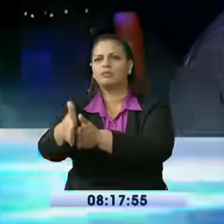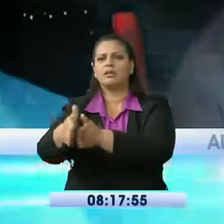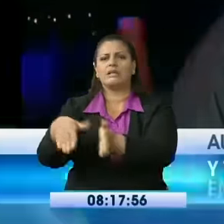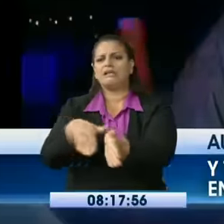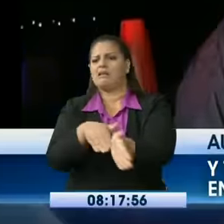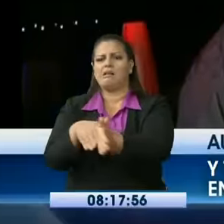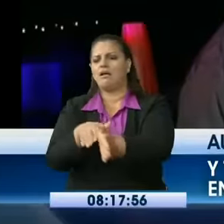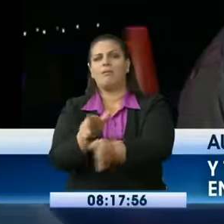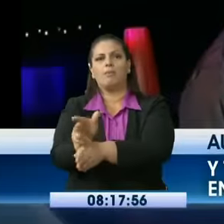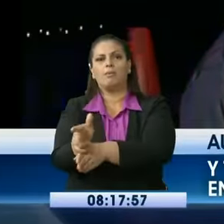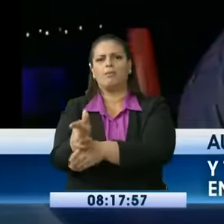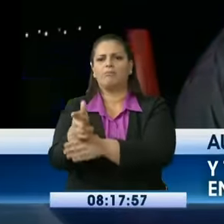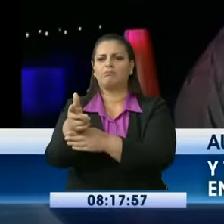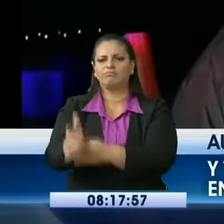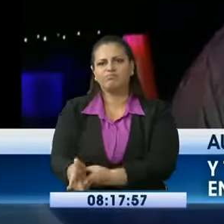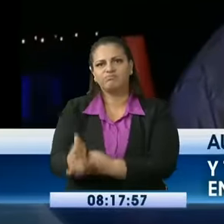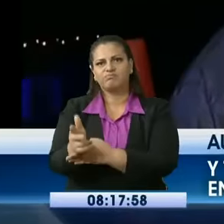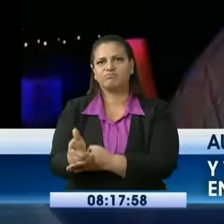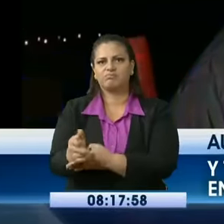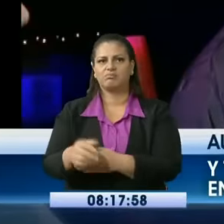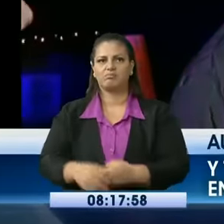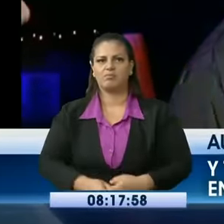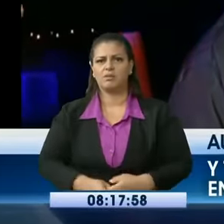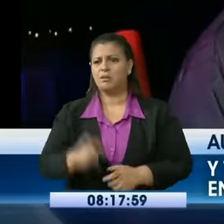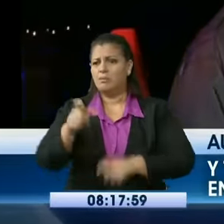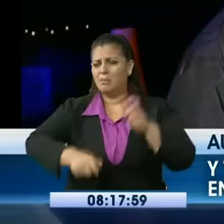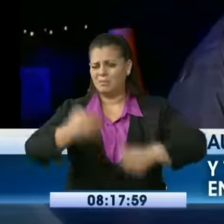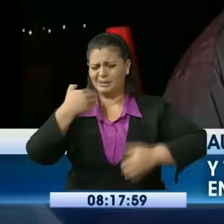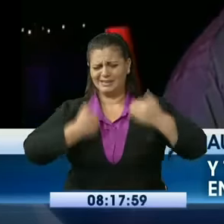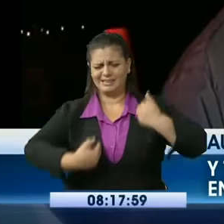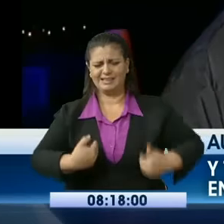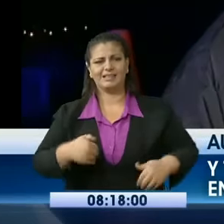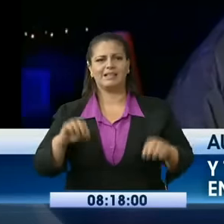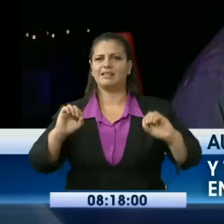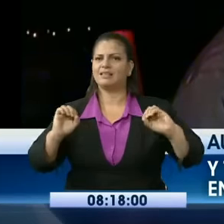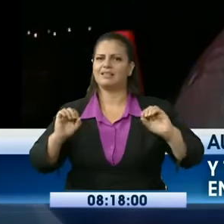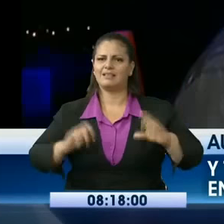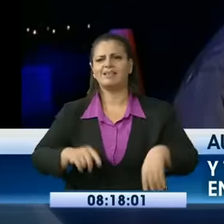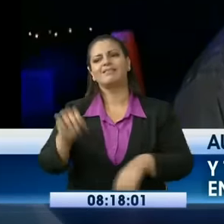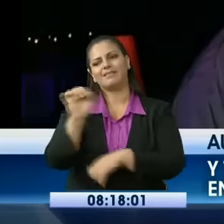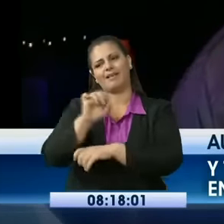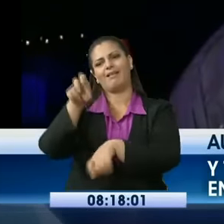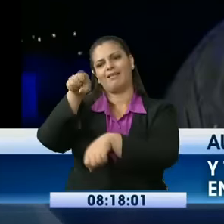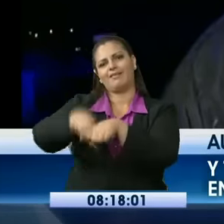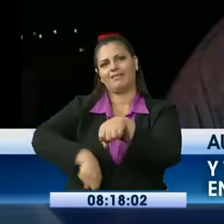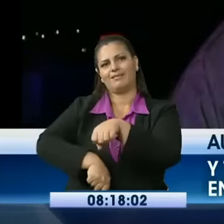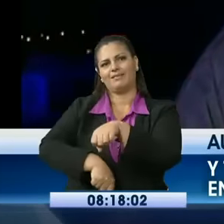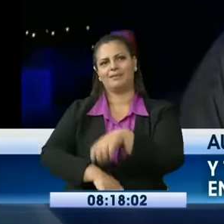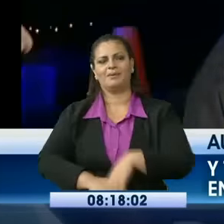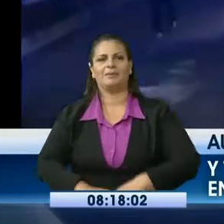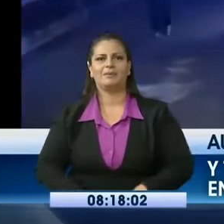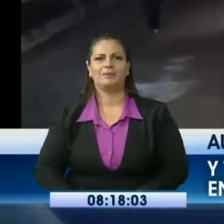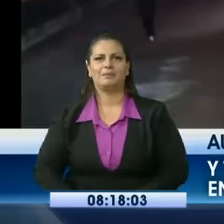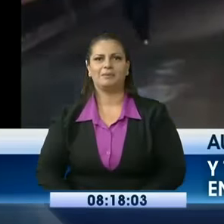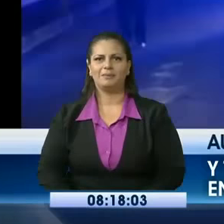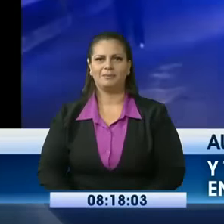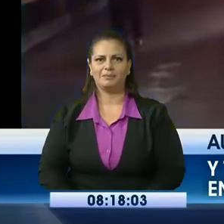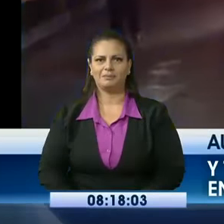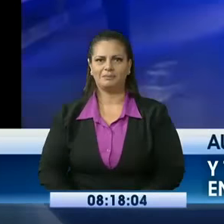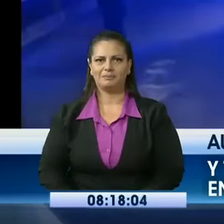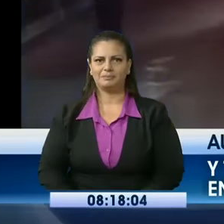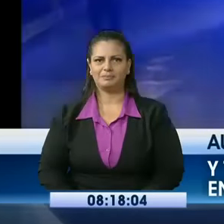Este auto impactó contra un tanquero que circulaba por la avenida Benjamín Rosales en el norte de Guayaquil y terminó sobre